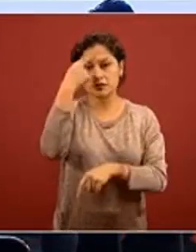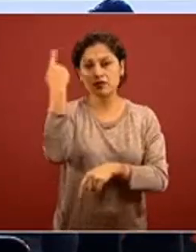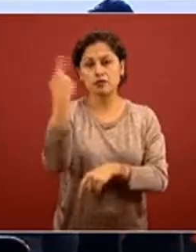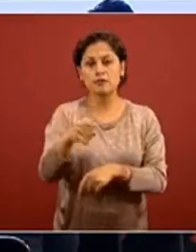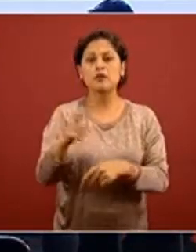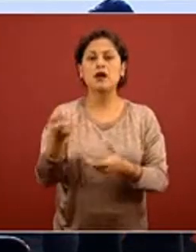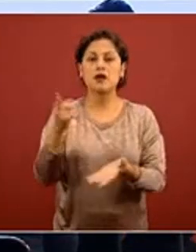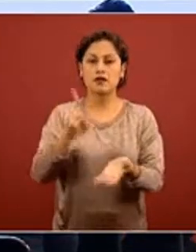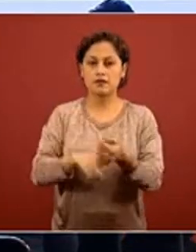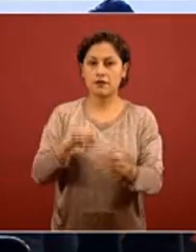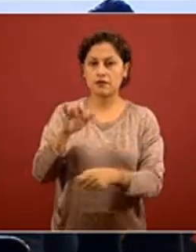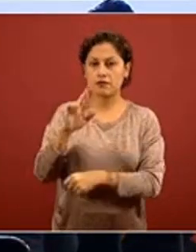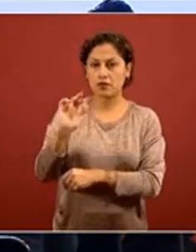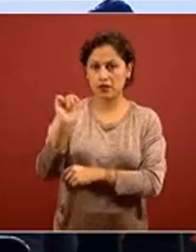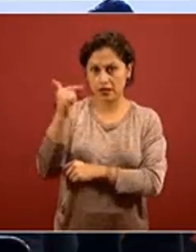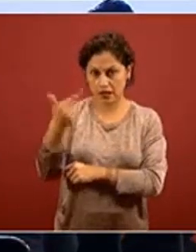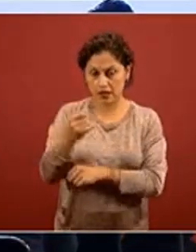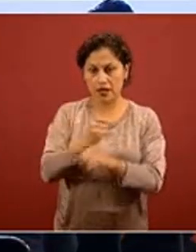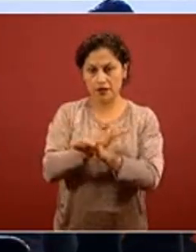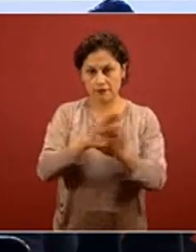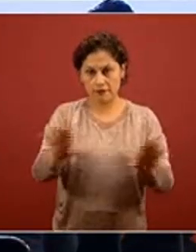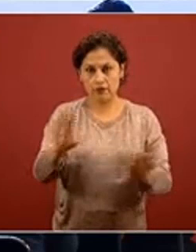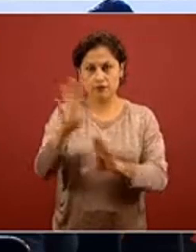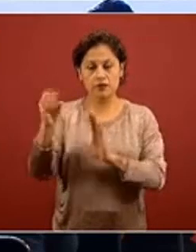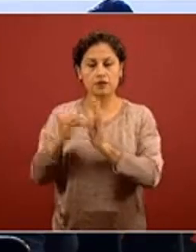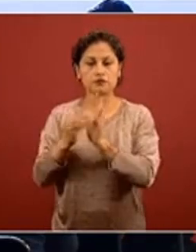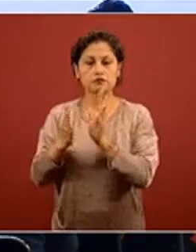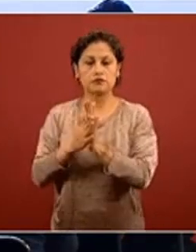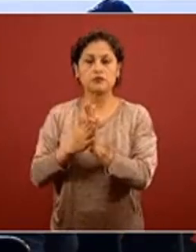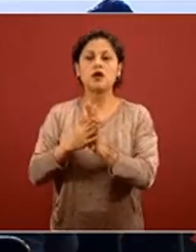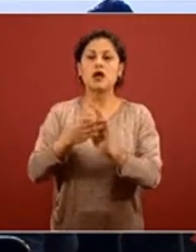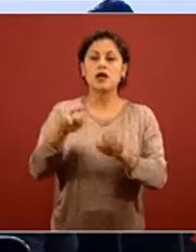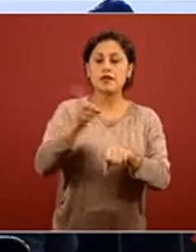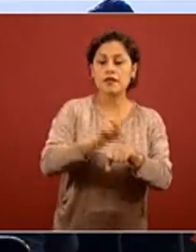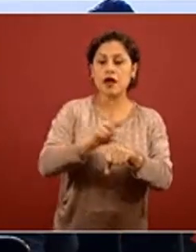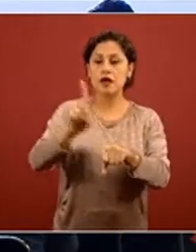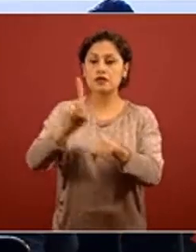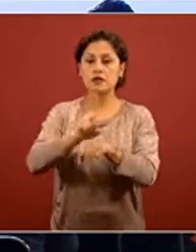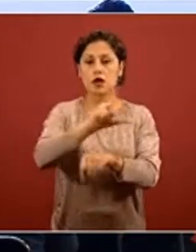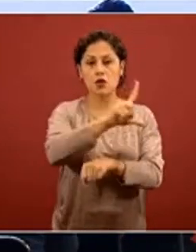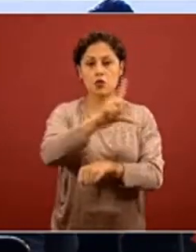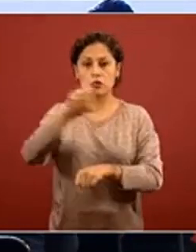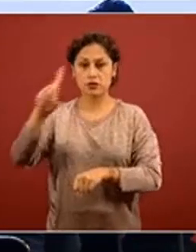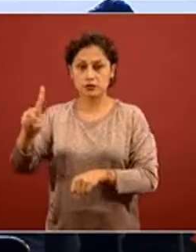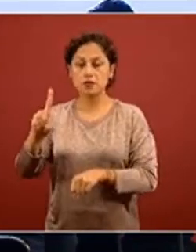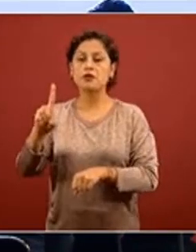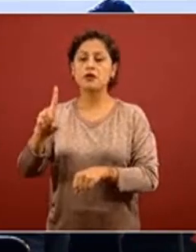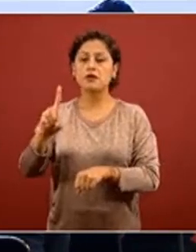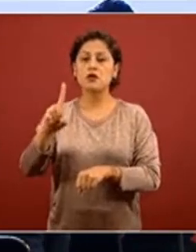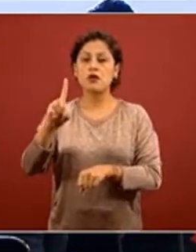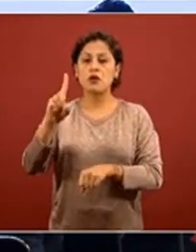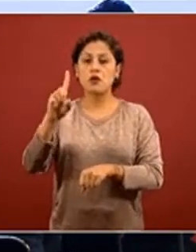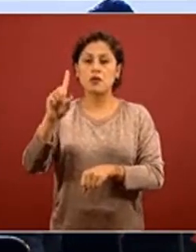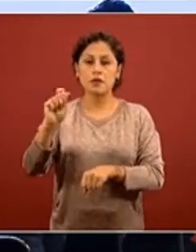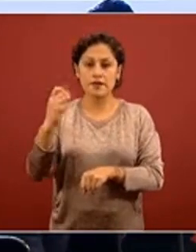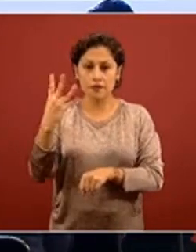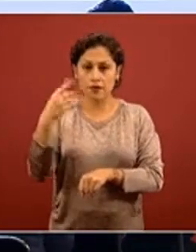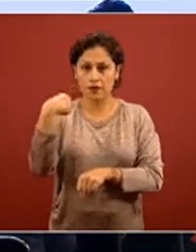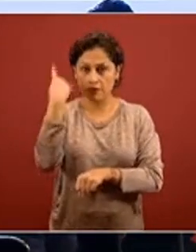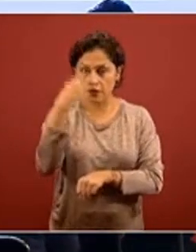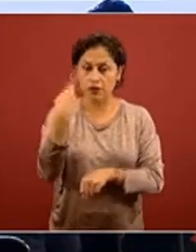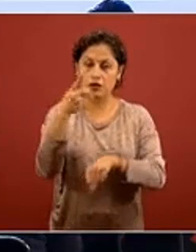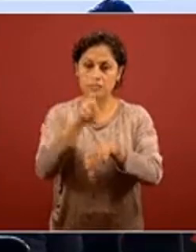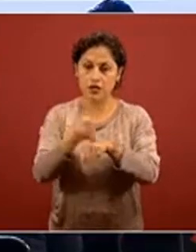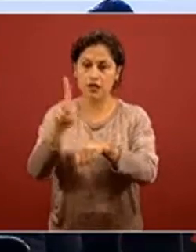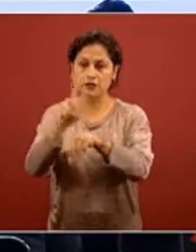IRAC. Y esto es de todos los días, incluidos los fines de semana, por eso día con día y con cortes de cada 24 horas podemos estar nosotros